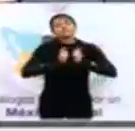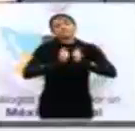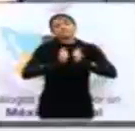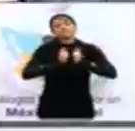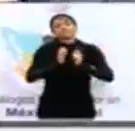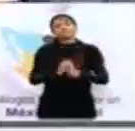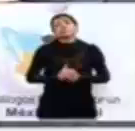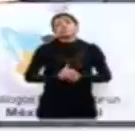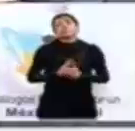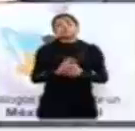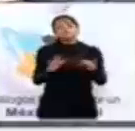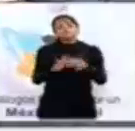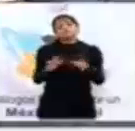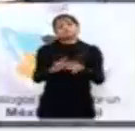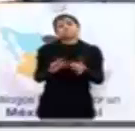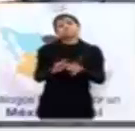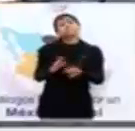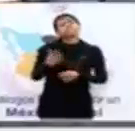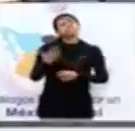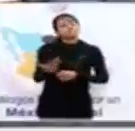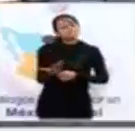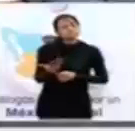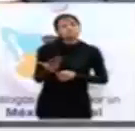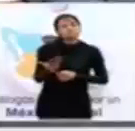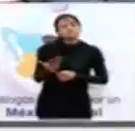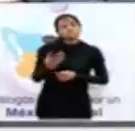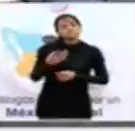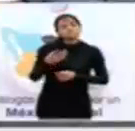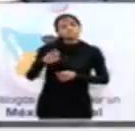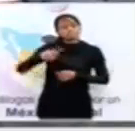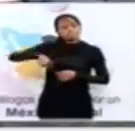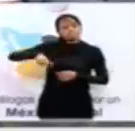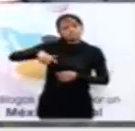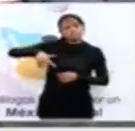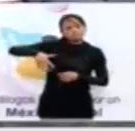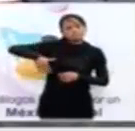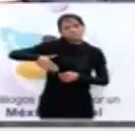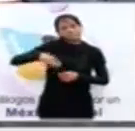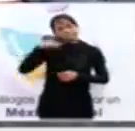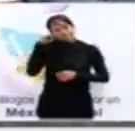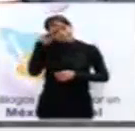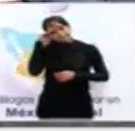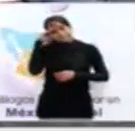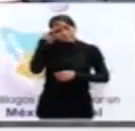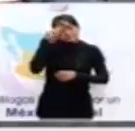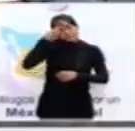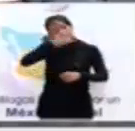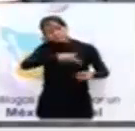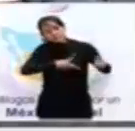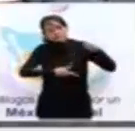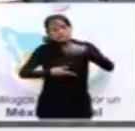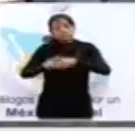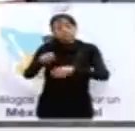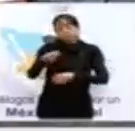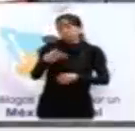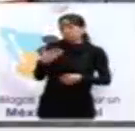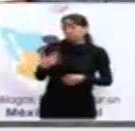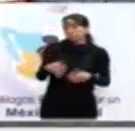Con las reflexiones muy valiosas que hemos